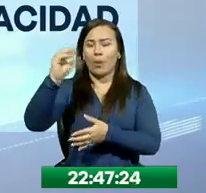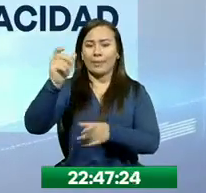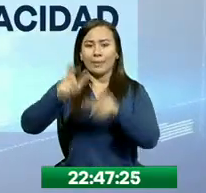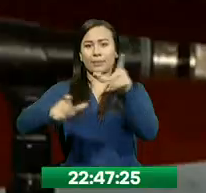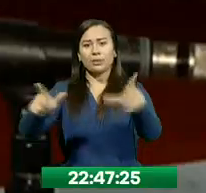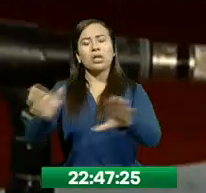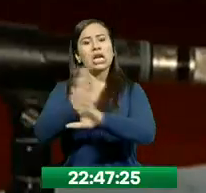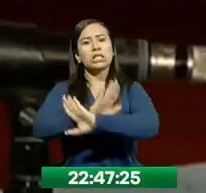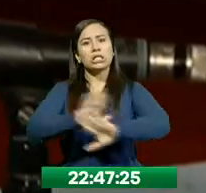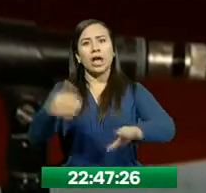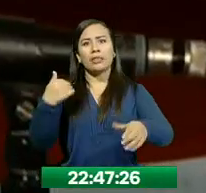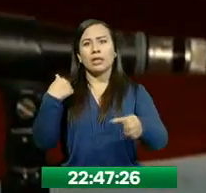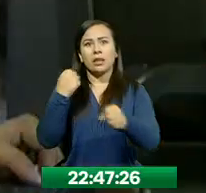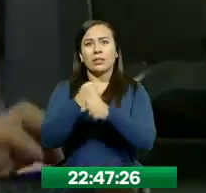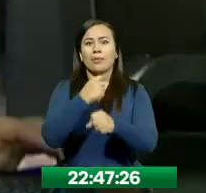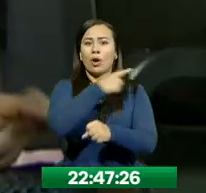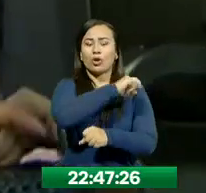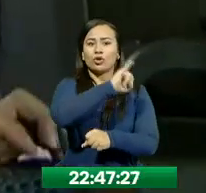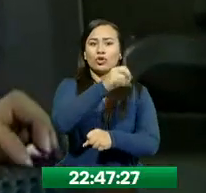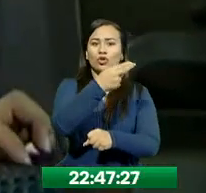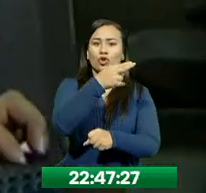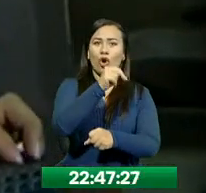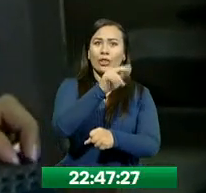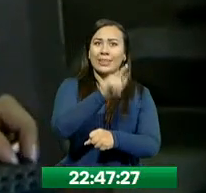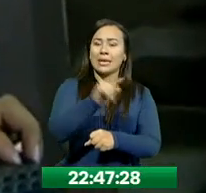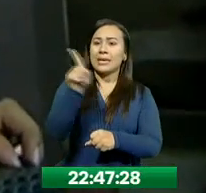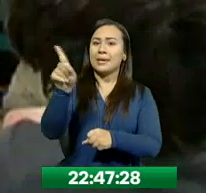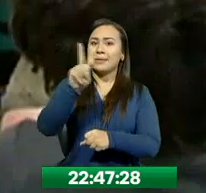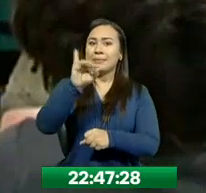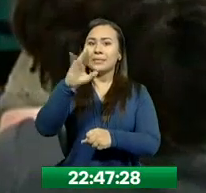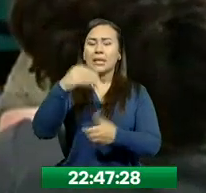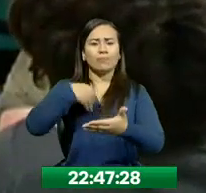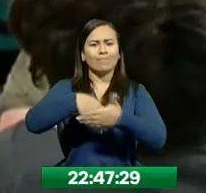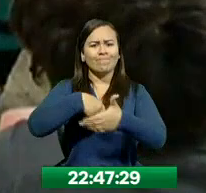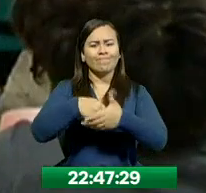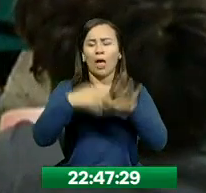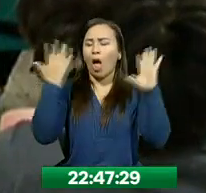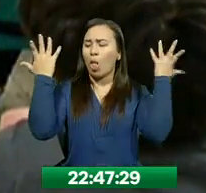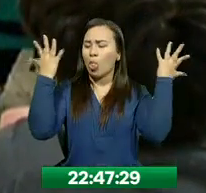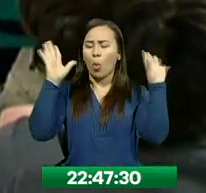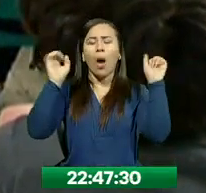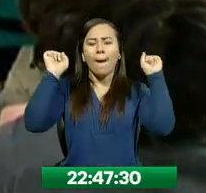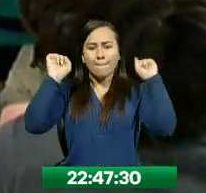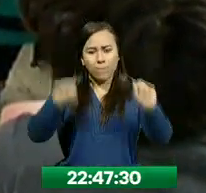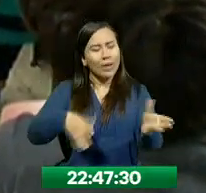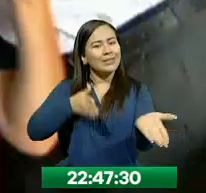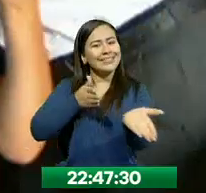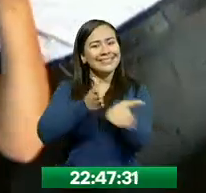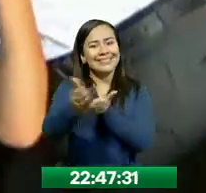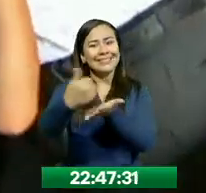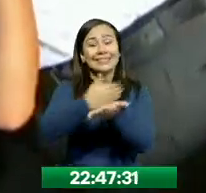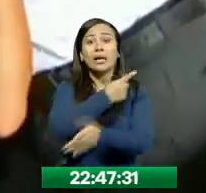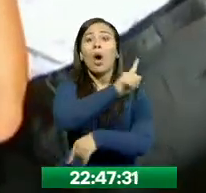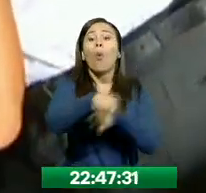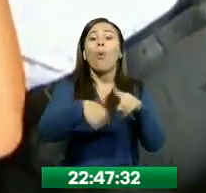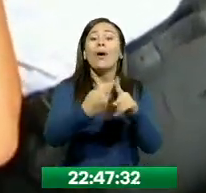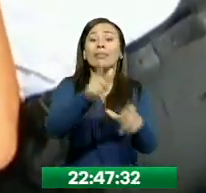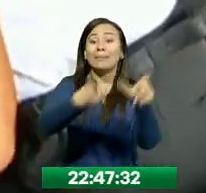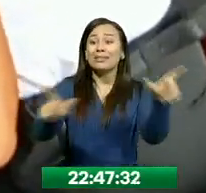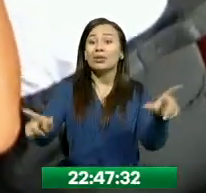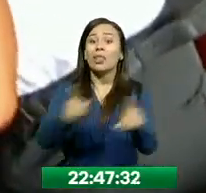4.840 personas. Johnny y Vicente son un claro ejemplo de que las barreras no existen y que todo se puede cuando se